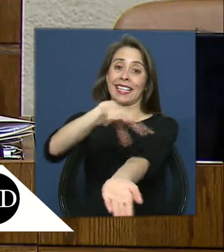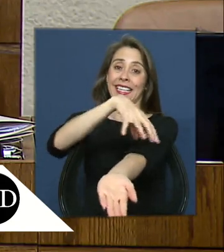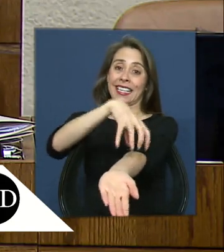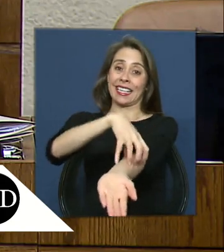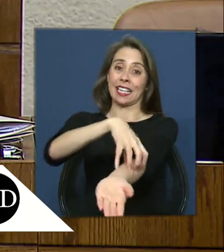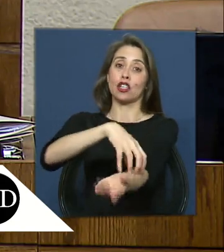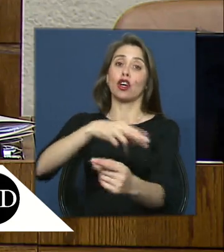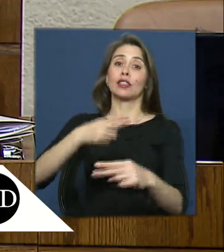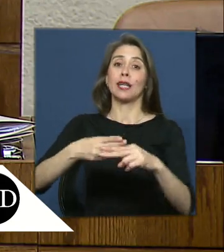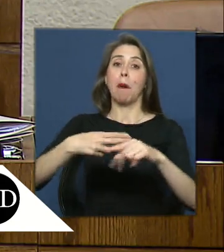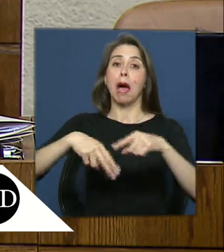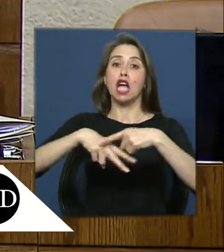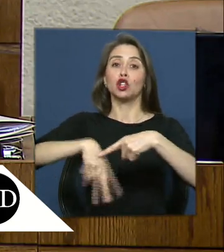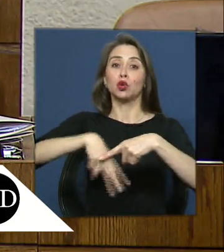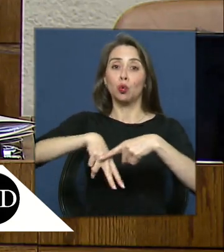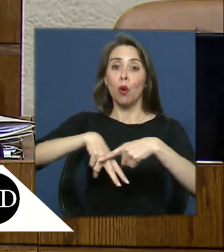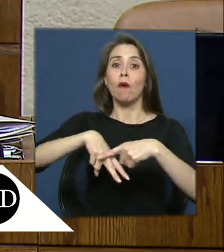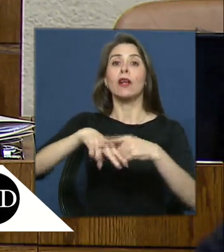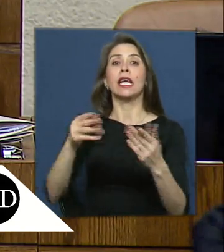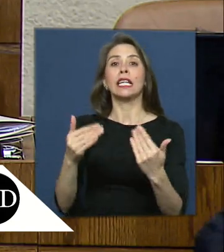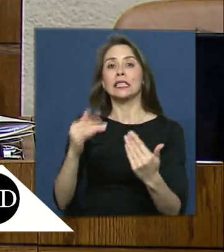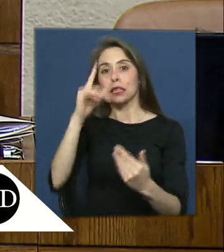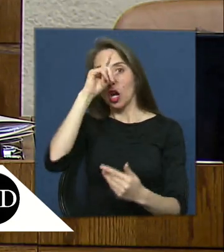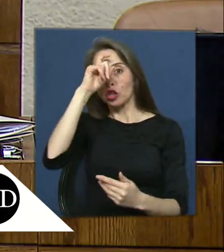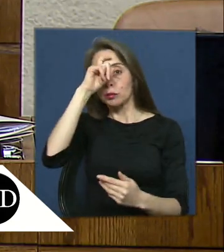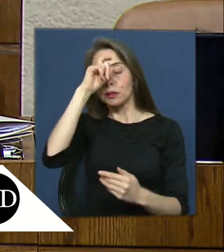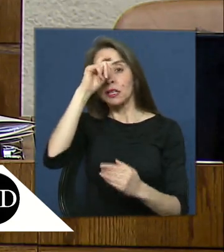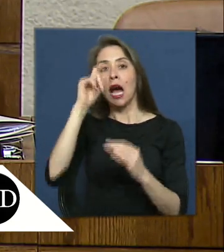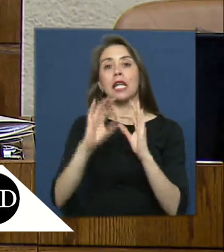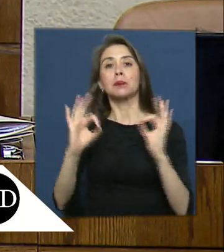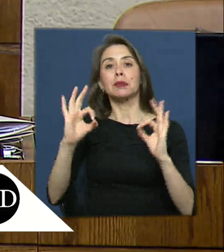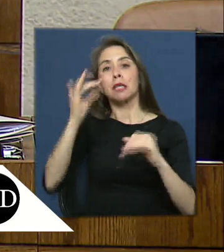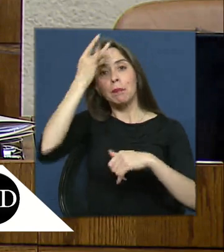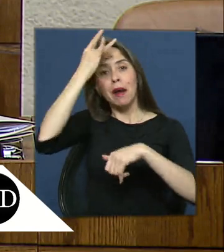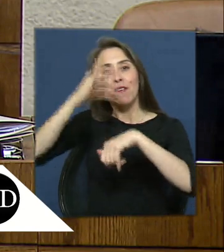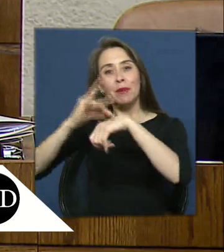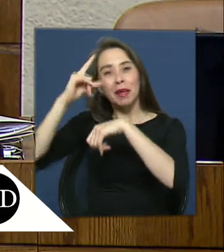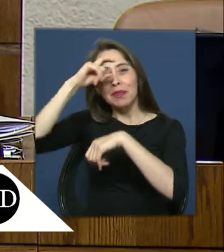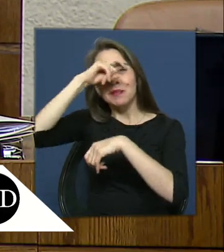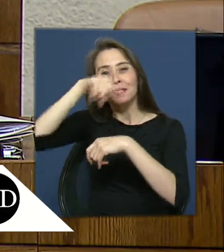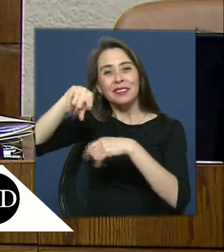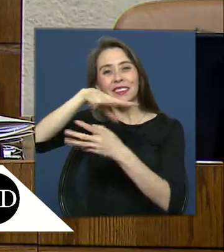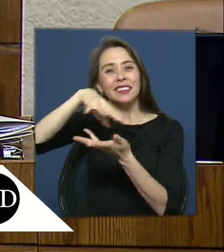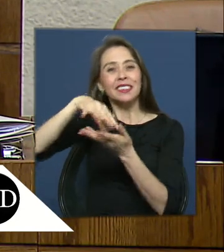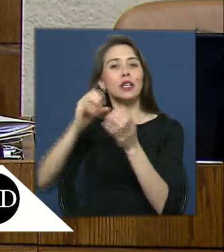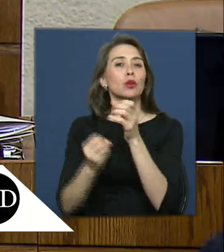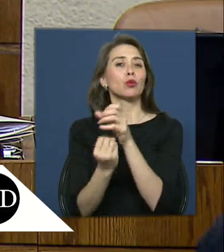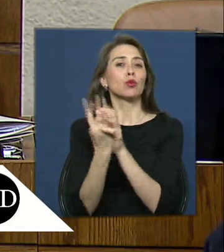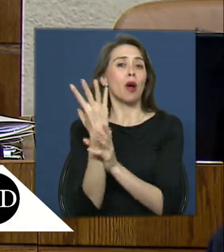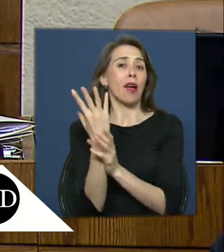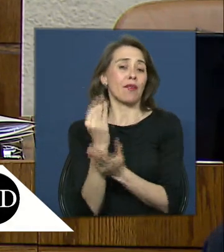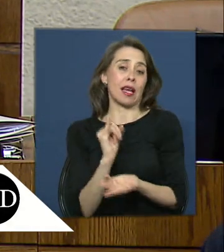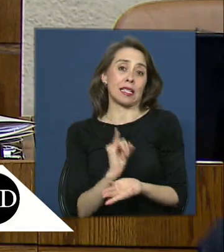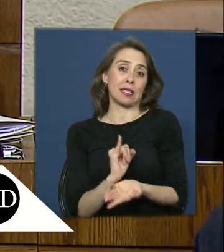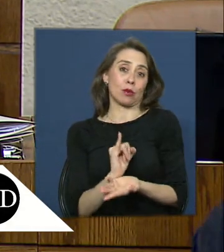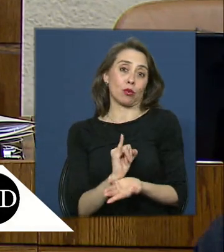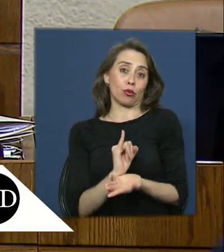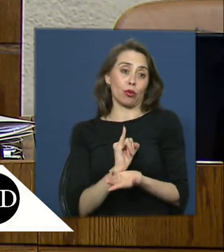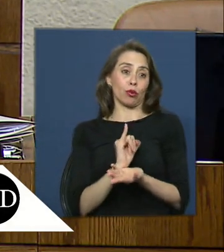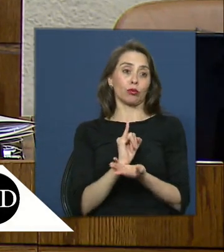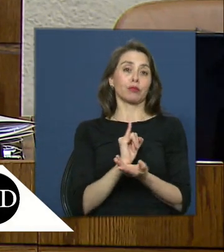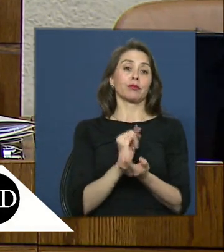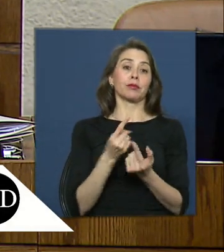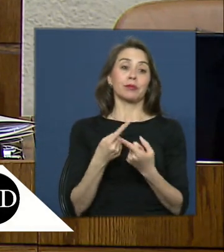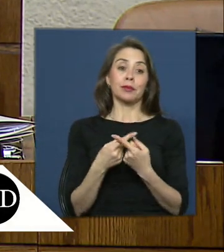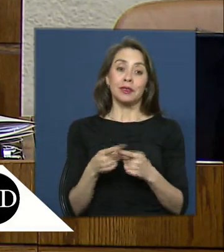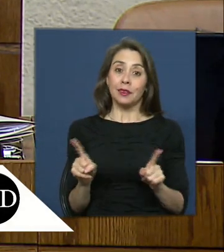cierto?, de Ñuble, cuente con un hospital con la complejidad que requiere esta nueva institucionalidad